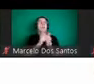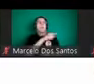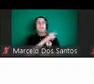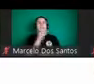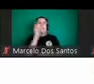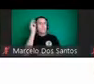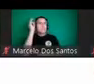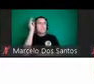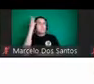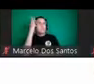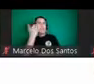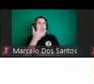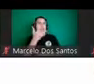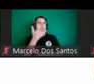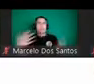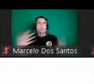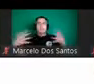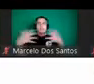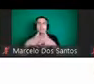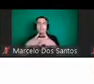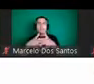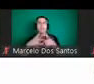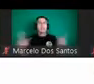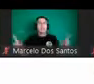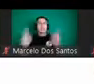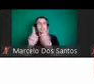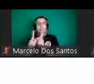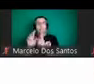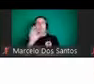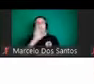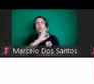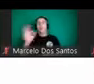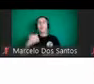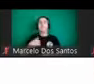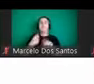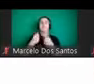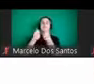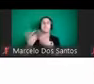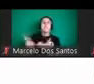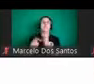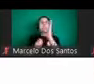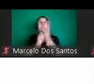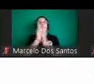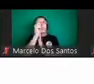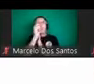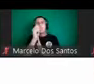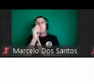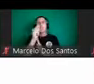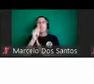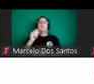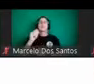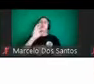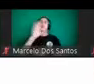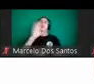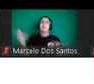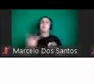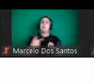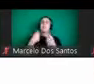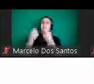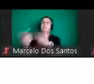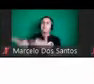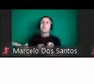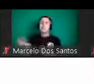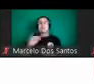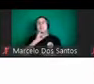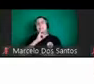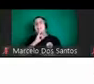ser un cambio de material, una tecnología adaptada, muchísimas cosas pueden ser apoyos, dependen de la función que